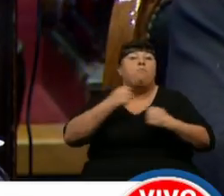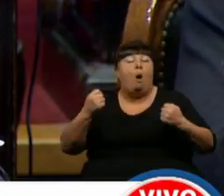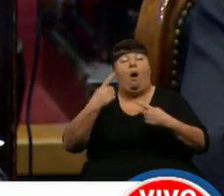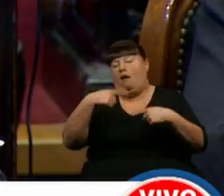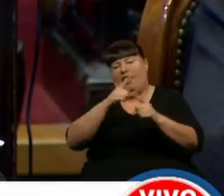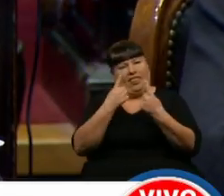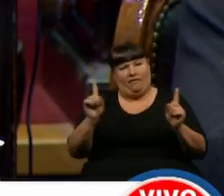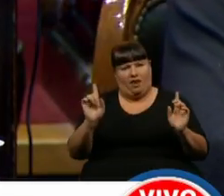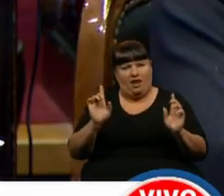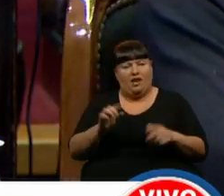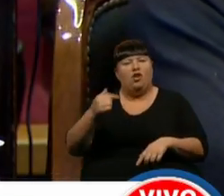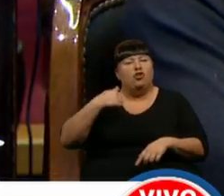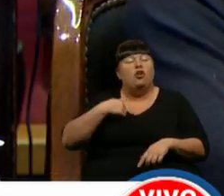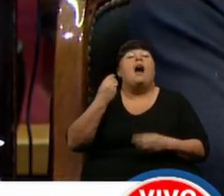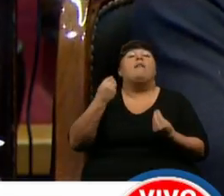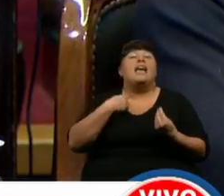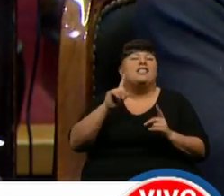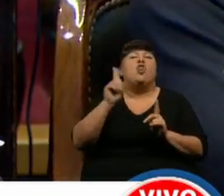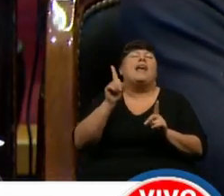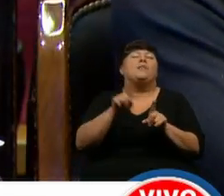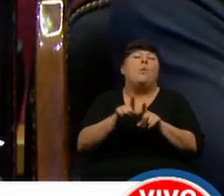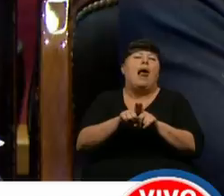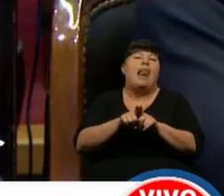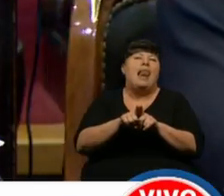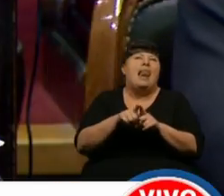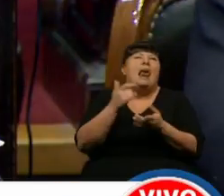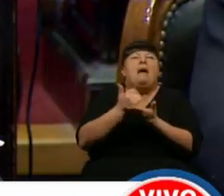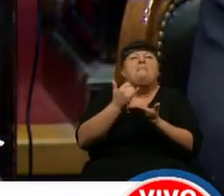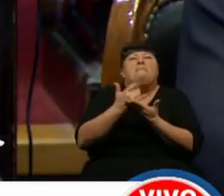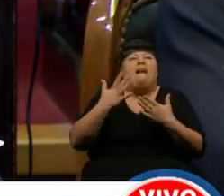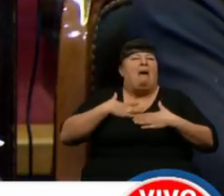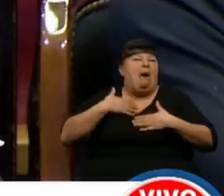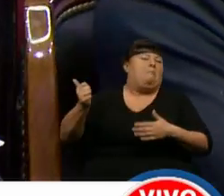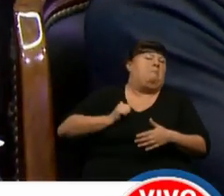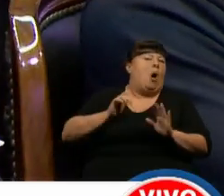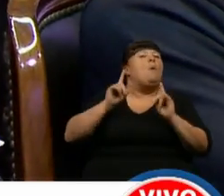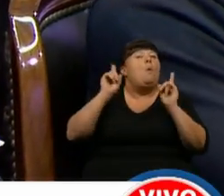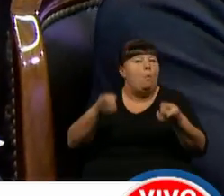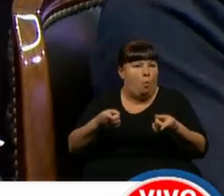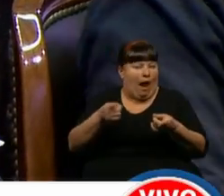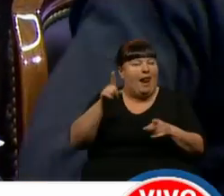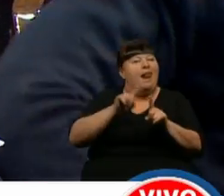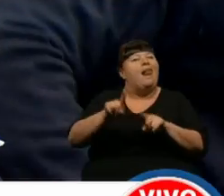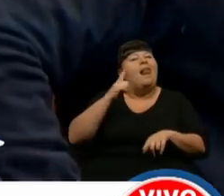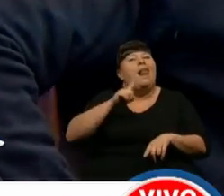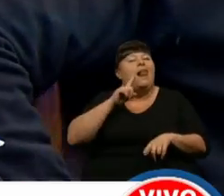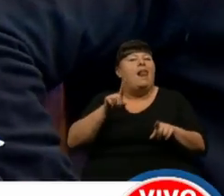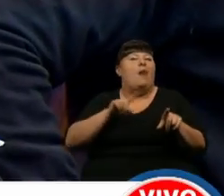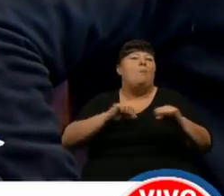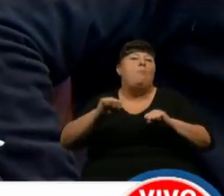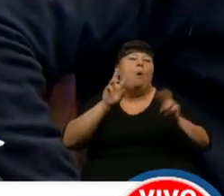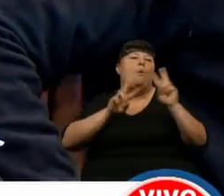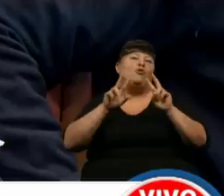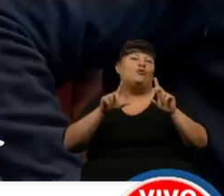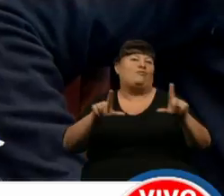cosa y lo que yo he sufrido no ha sido importante del punto de vista físico pero si fue un intento de montar un